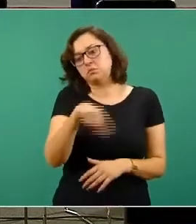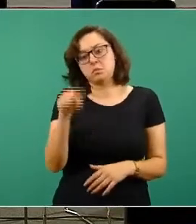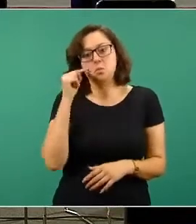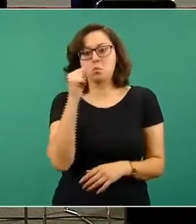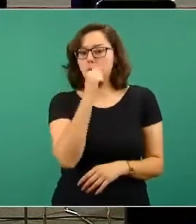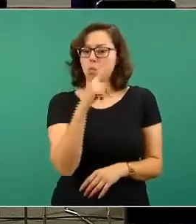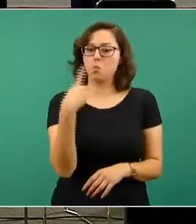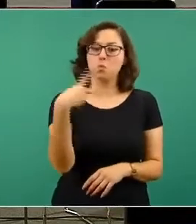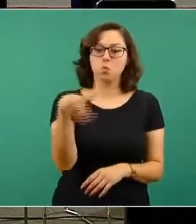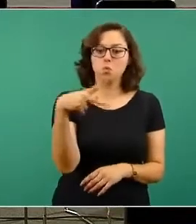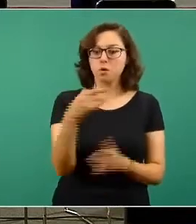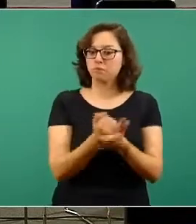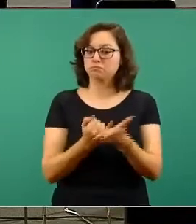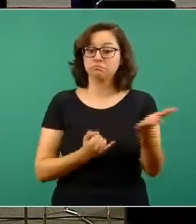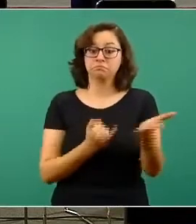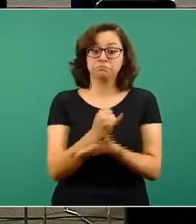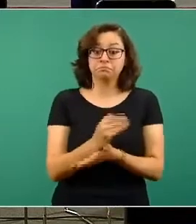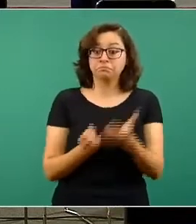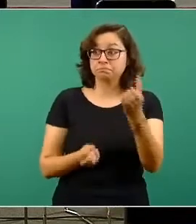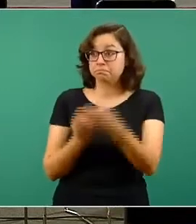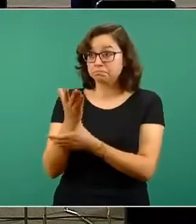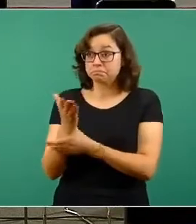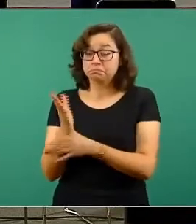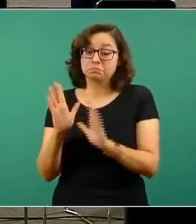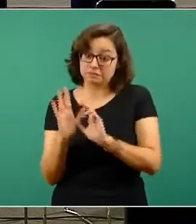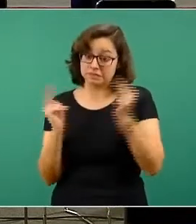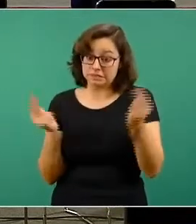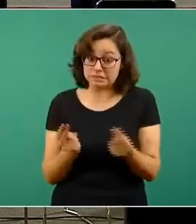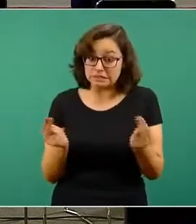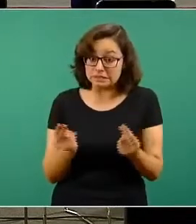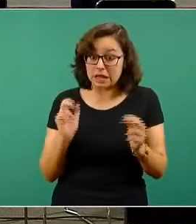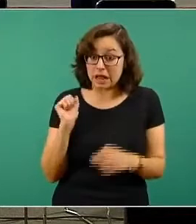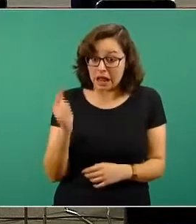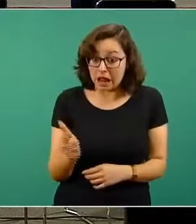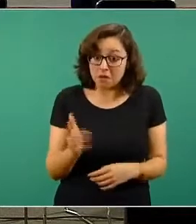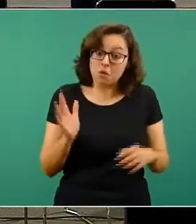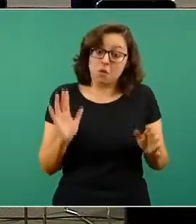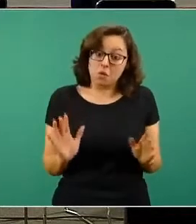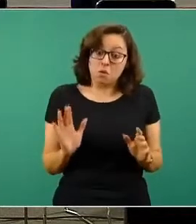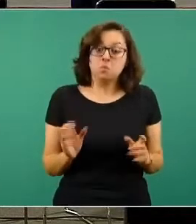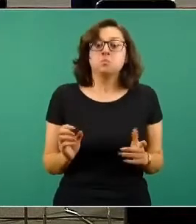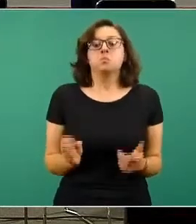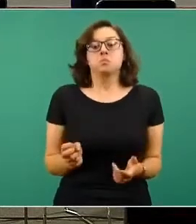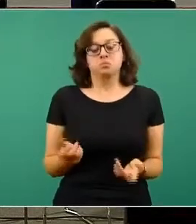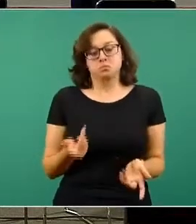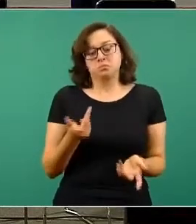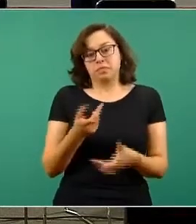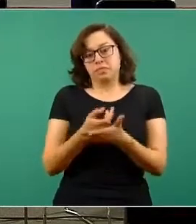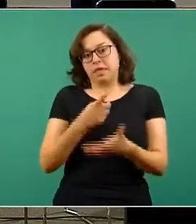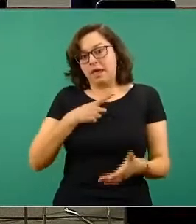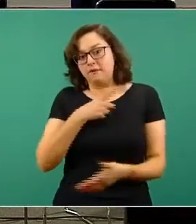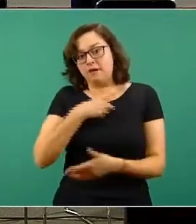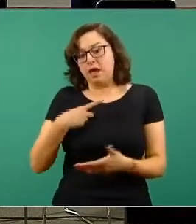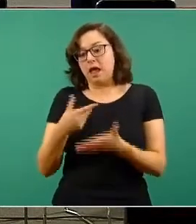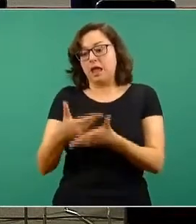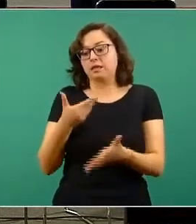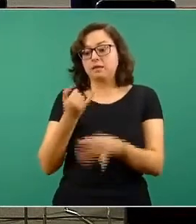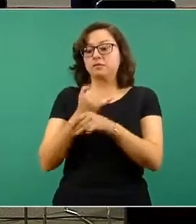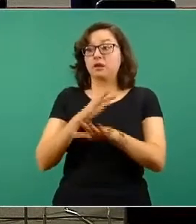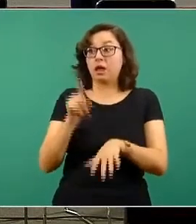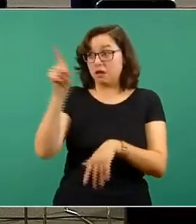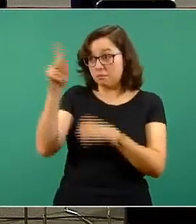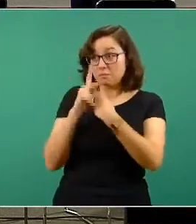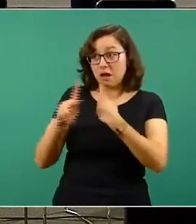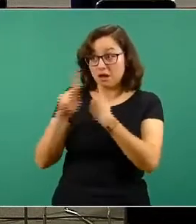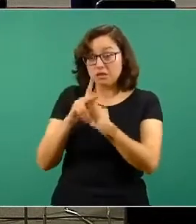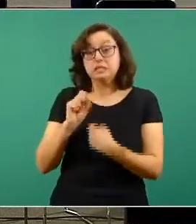extranjero, lo estoy haciendo porque es una necesidad, porque es algo esencial, lo tengo que hacer, entonces me tengo que informar para que si ese país